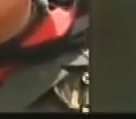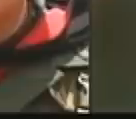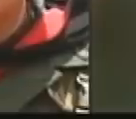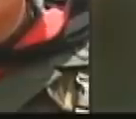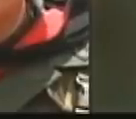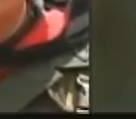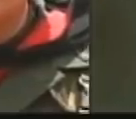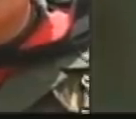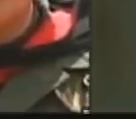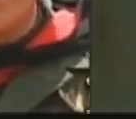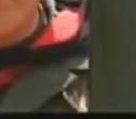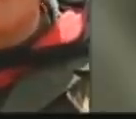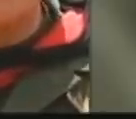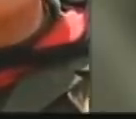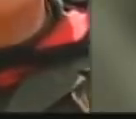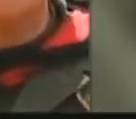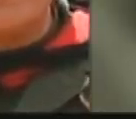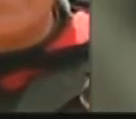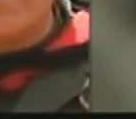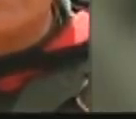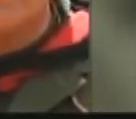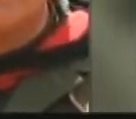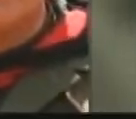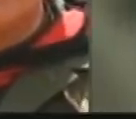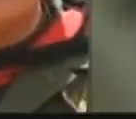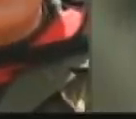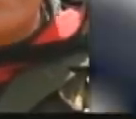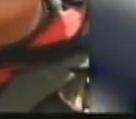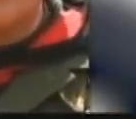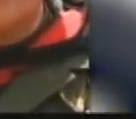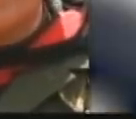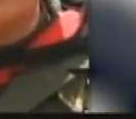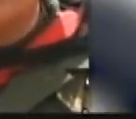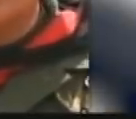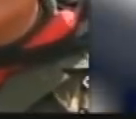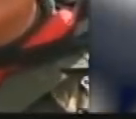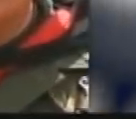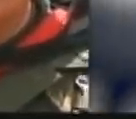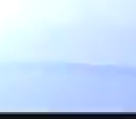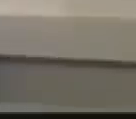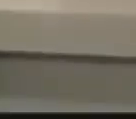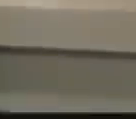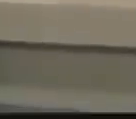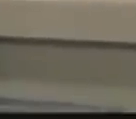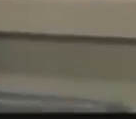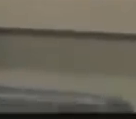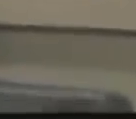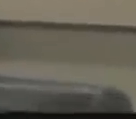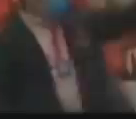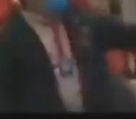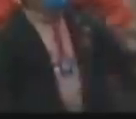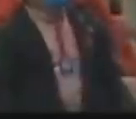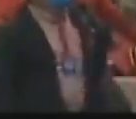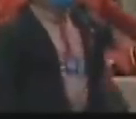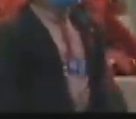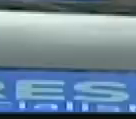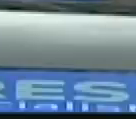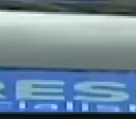país de paz, pero nos preparamos para defendernos. Y hay que prepararse para ello. Ustedes